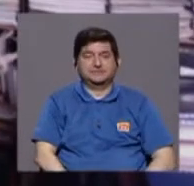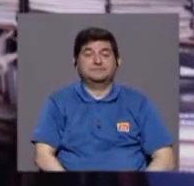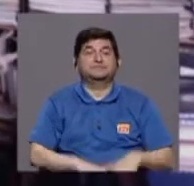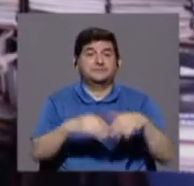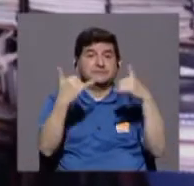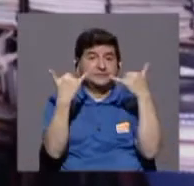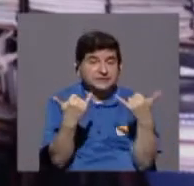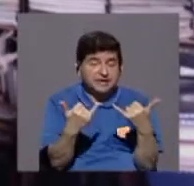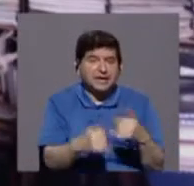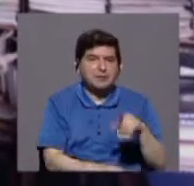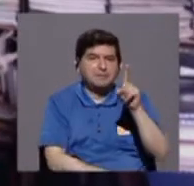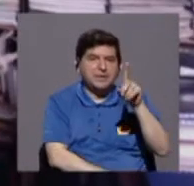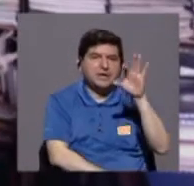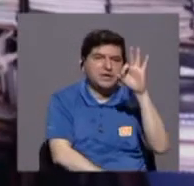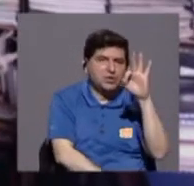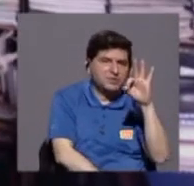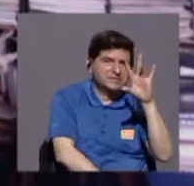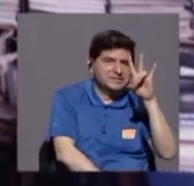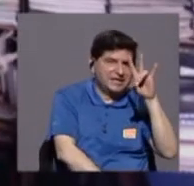hacia